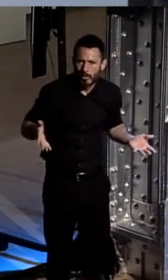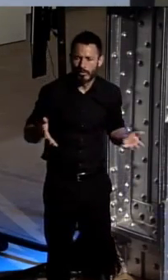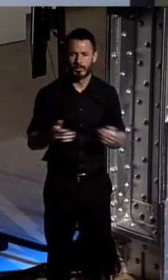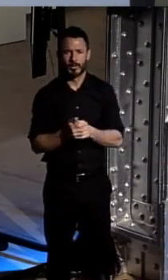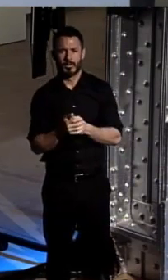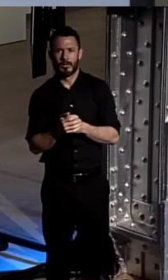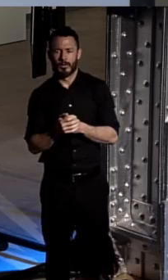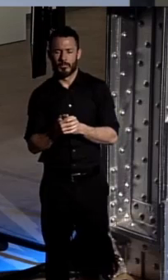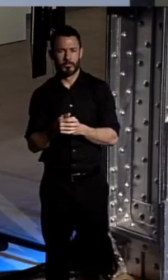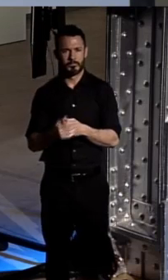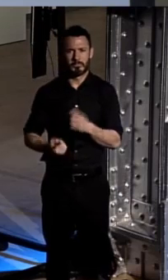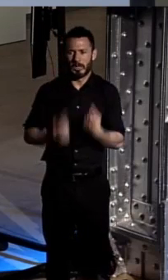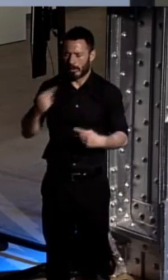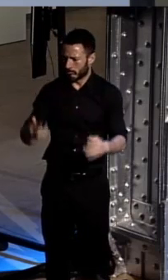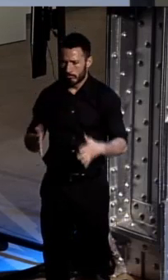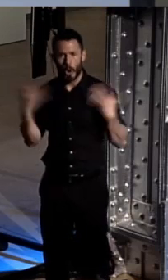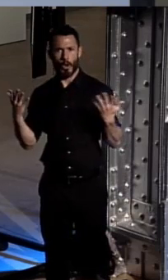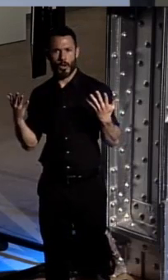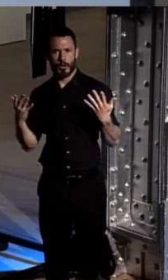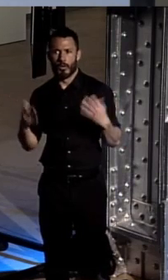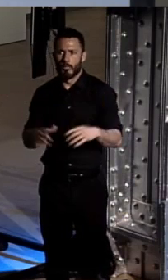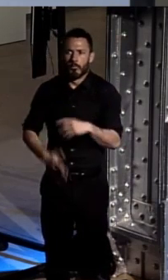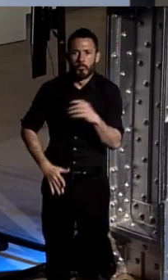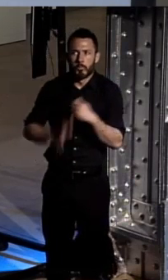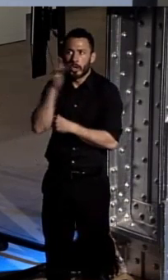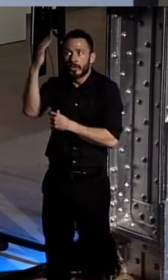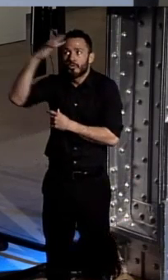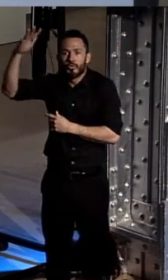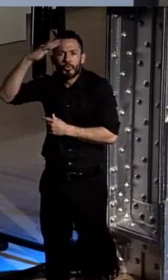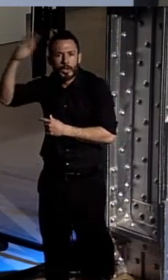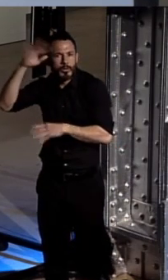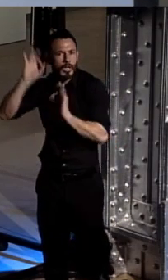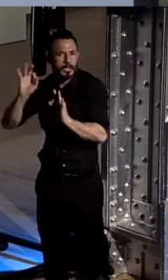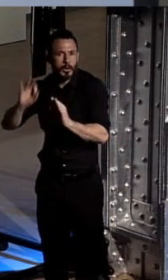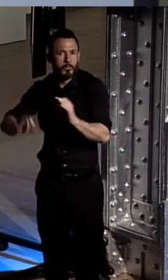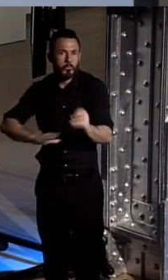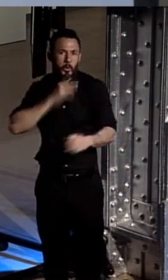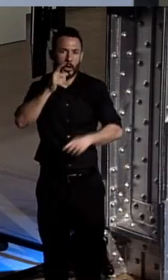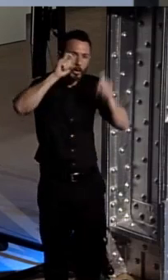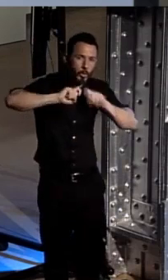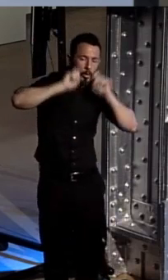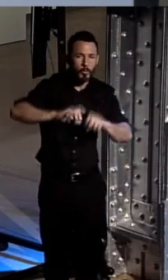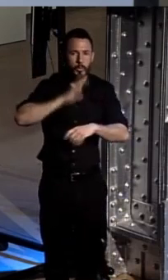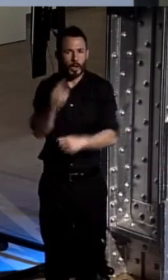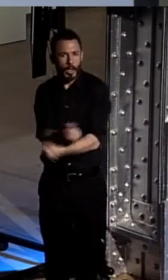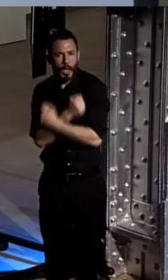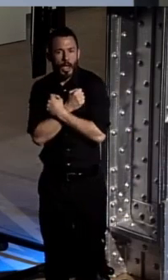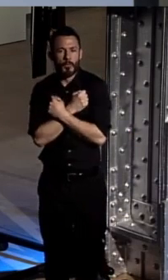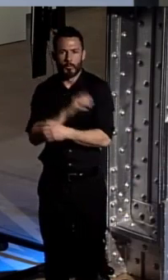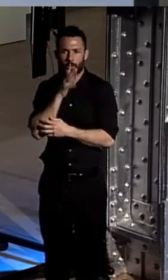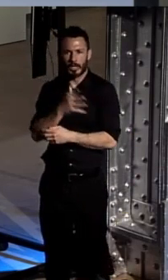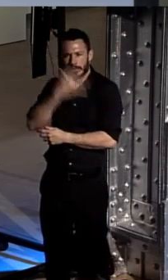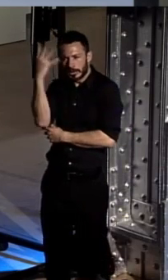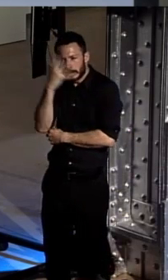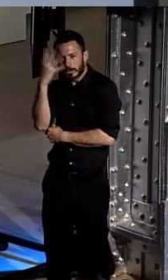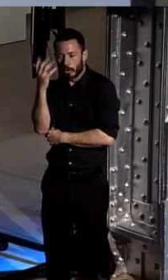hacerlo, porque a veces somos compulsivos, por qué tenemos los sueños que tenemos, por qué a veces lloramos, por qué a veces amamos, por qué a veces somos celosos